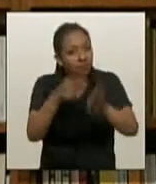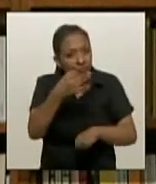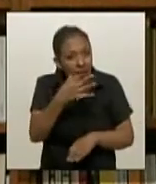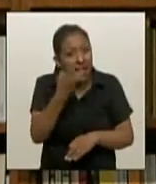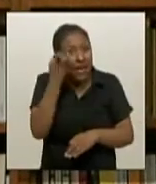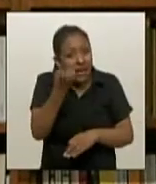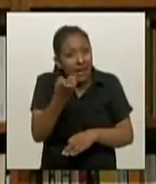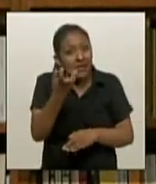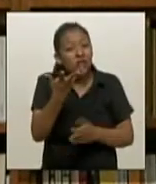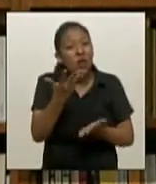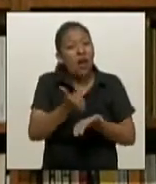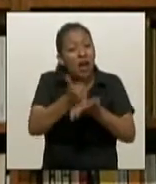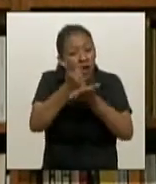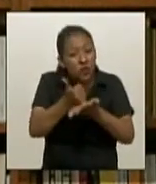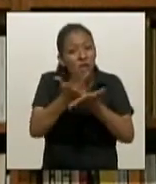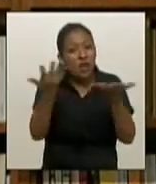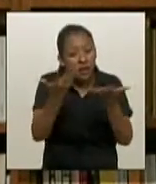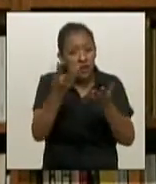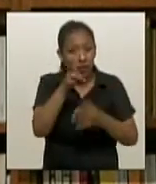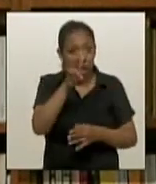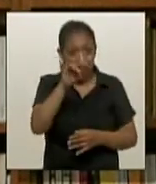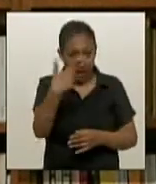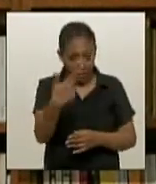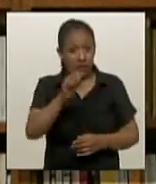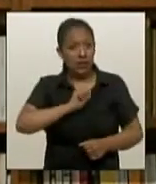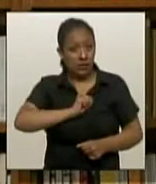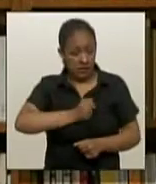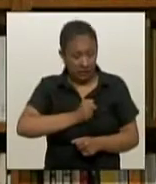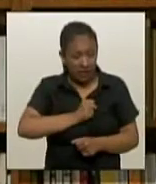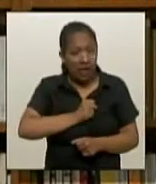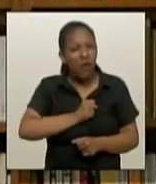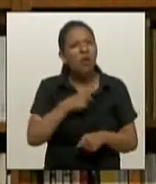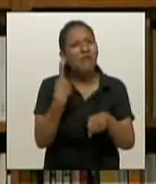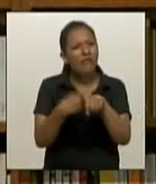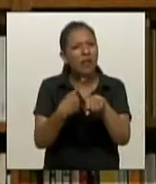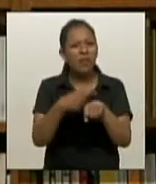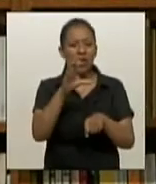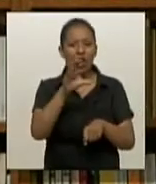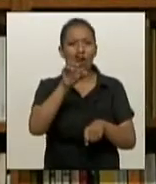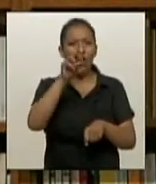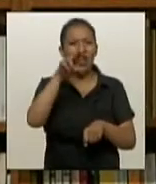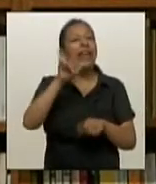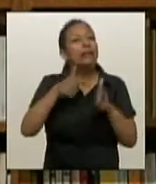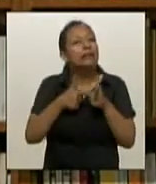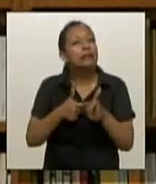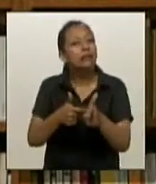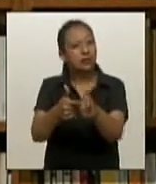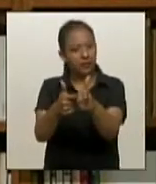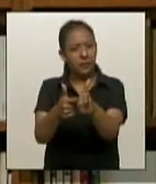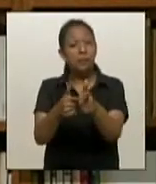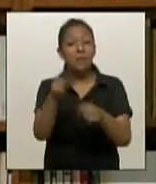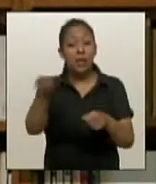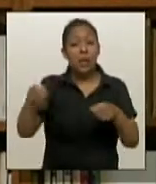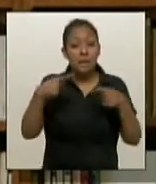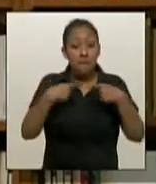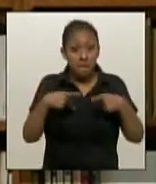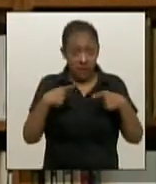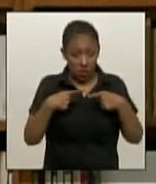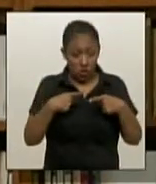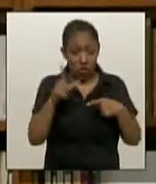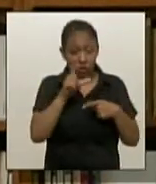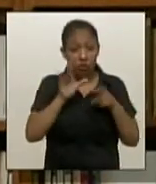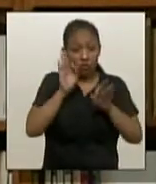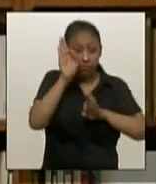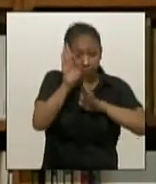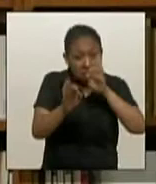han hecho del VIH y del SIDA una enfermedad crónica. Ya las personas con un